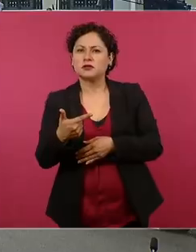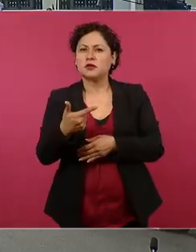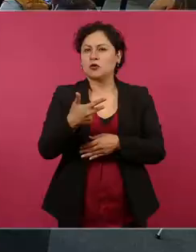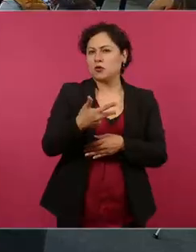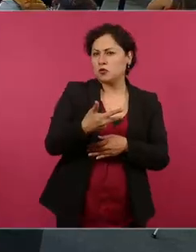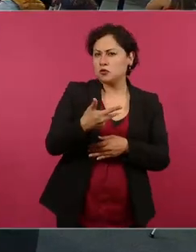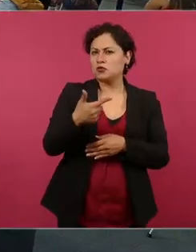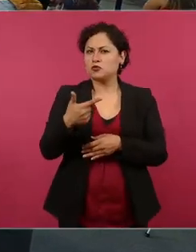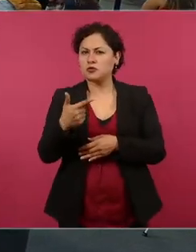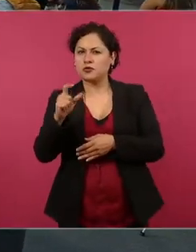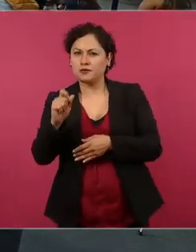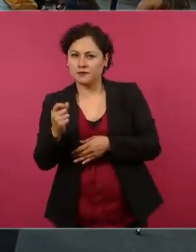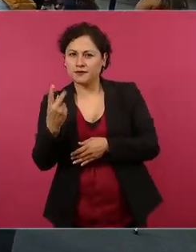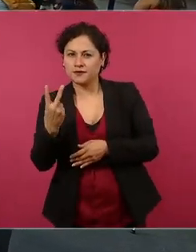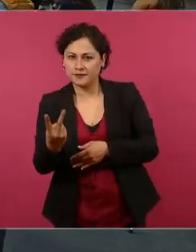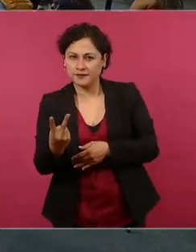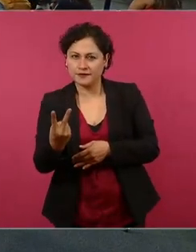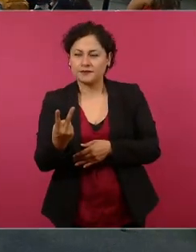5, 6, 7, 8, 7, 22.